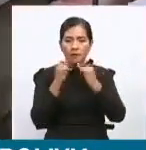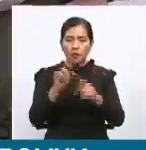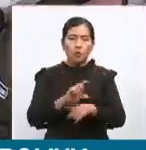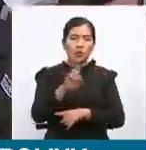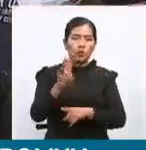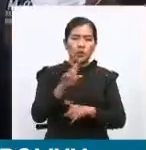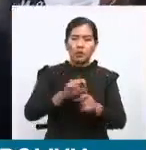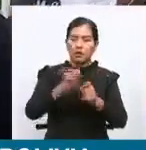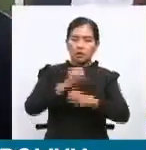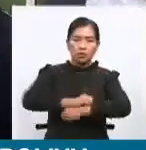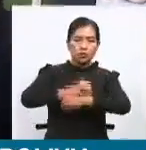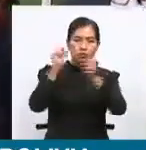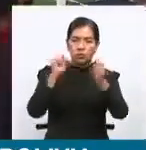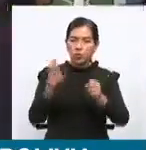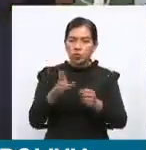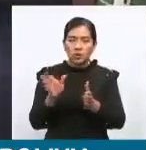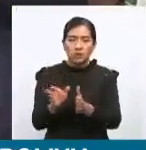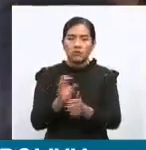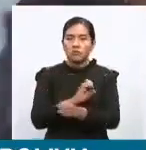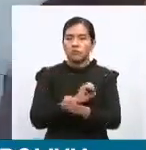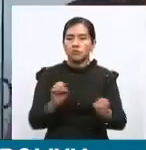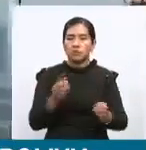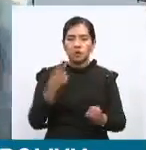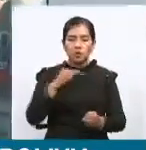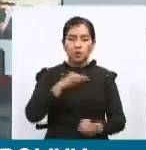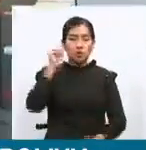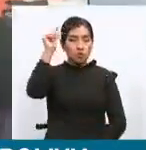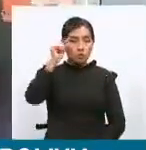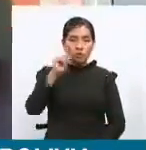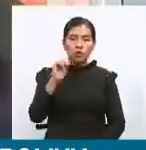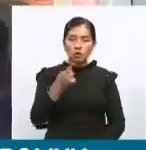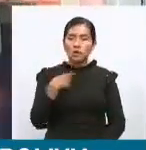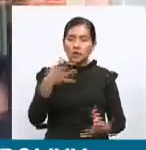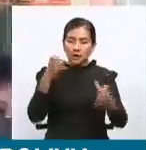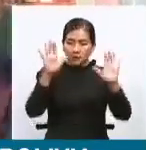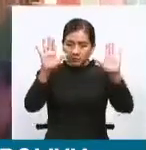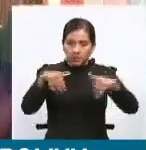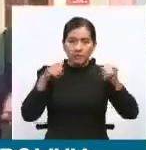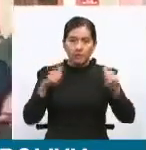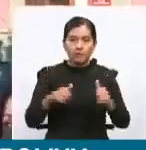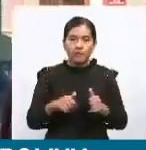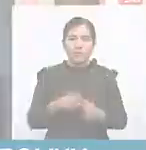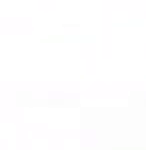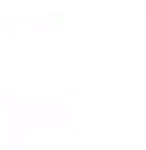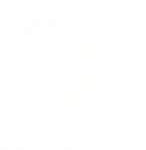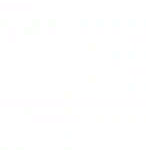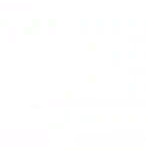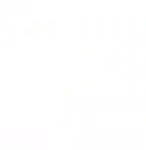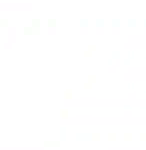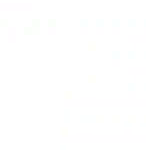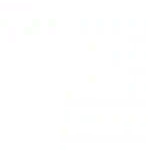explosivos. El gobierno lo que le está diciendo, sentémonos, dialoguemos, hablemos,